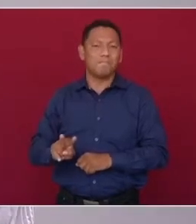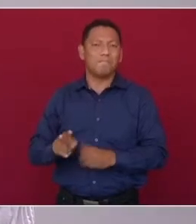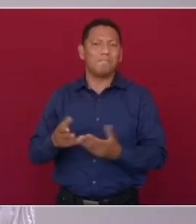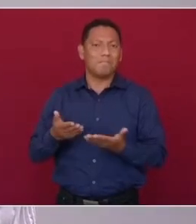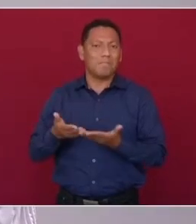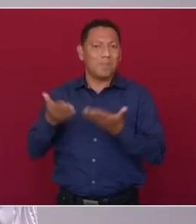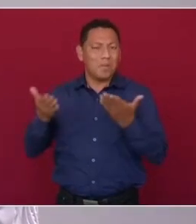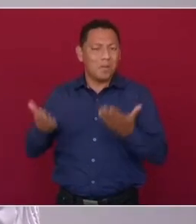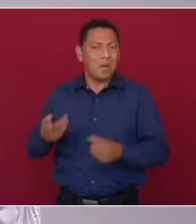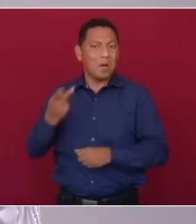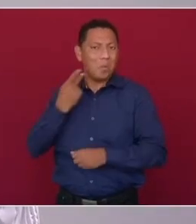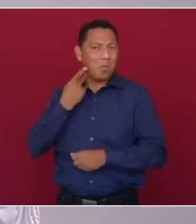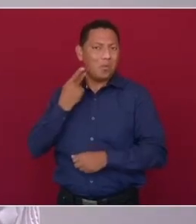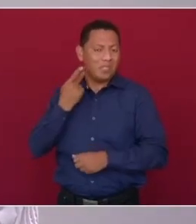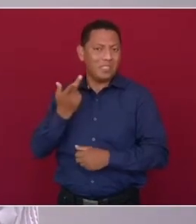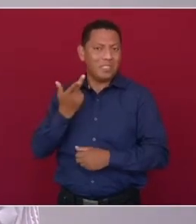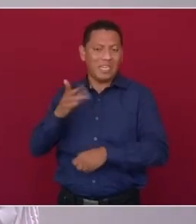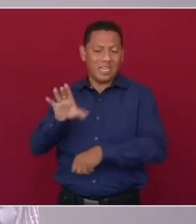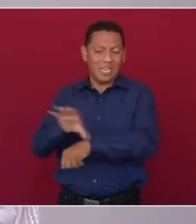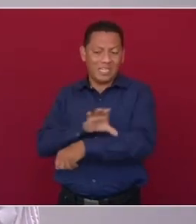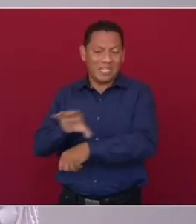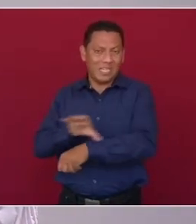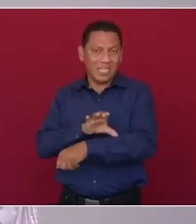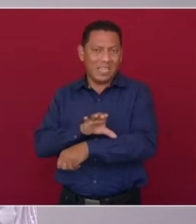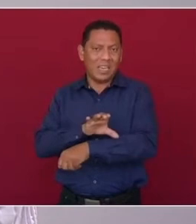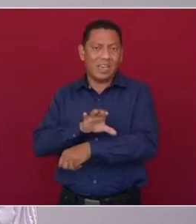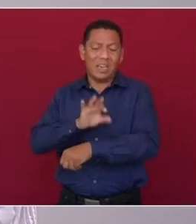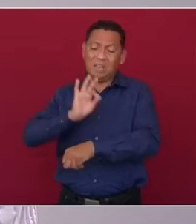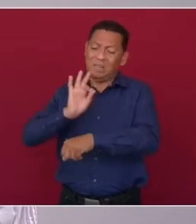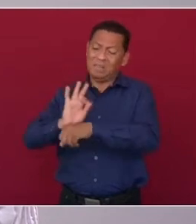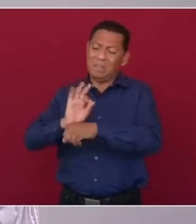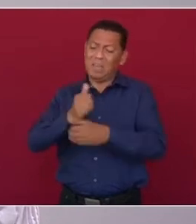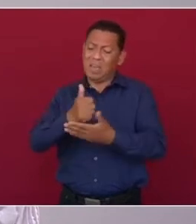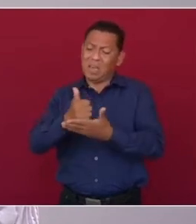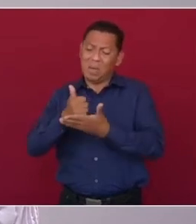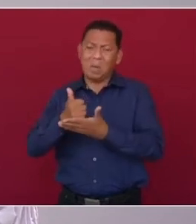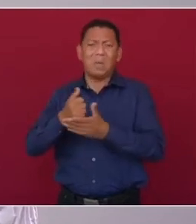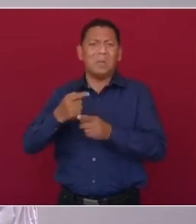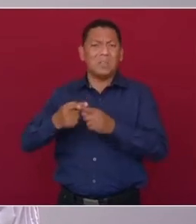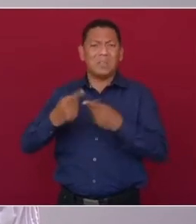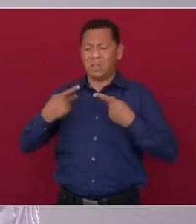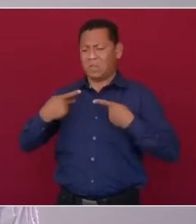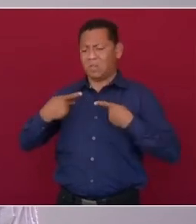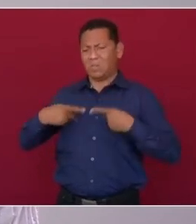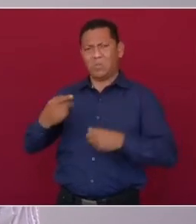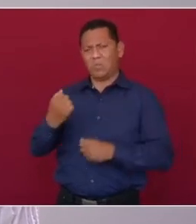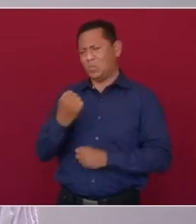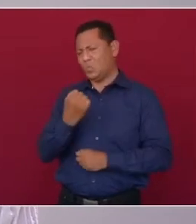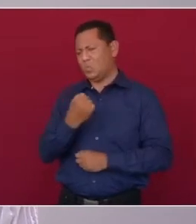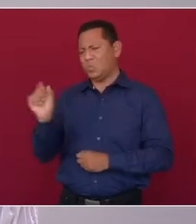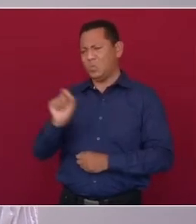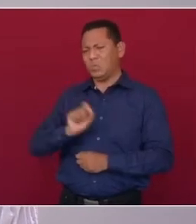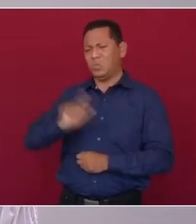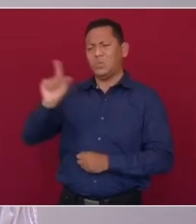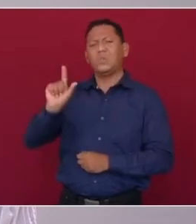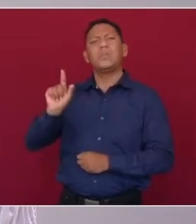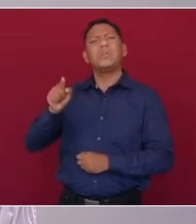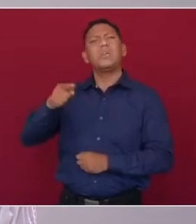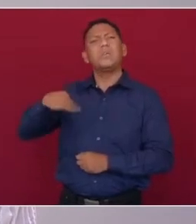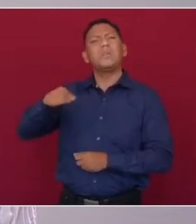cambiar la política energética sin el apoyo, el respaldo de los técnicos y de los trabajadores de México.